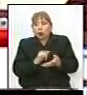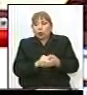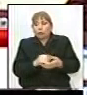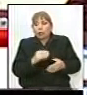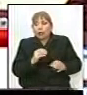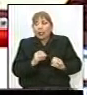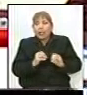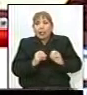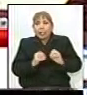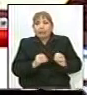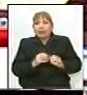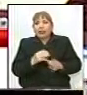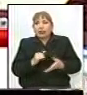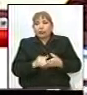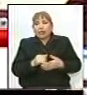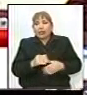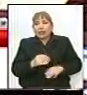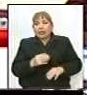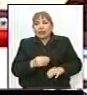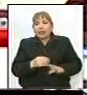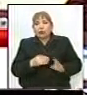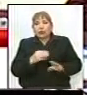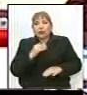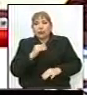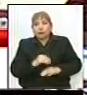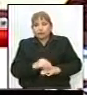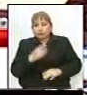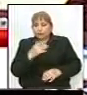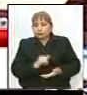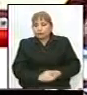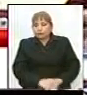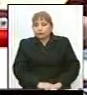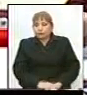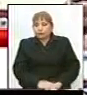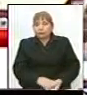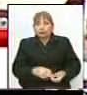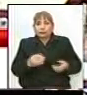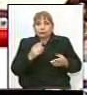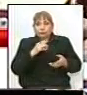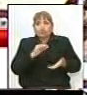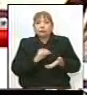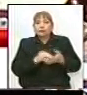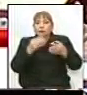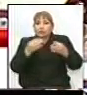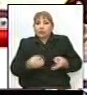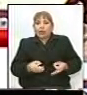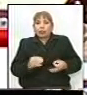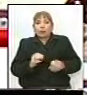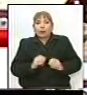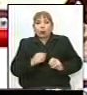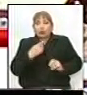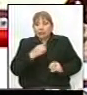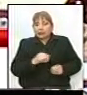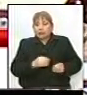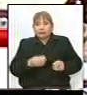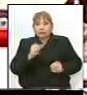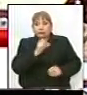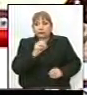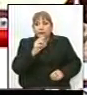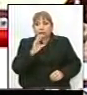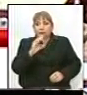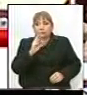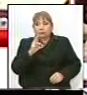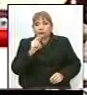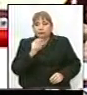el terrorismo y o el narcotráfico. La sentencia firme que emita la Corte Suprema,